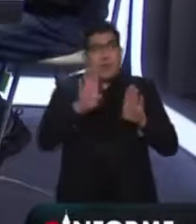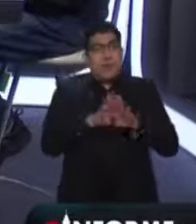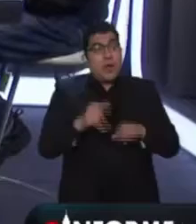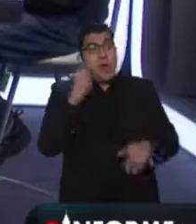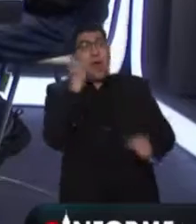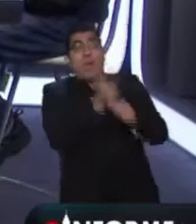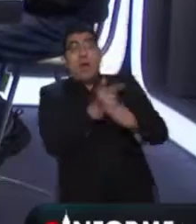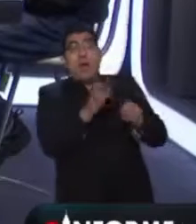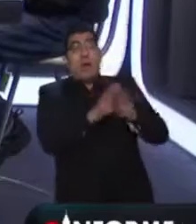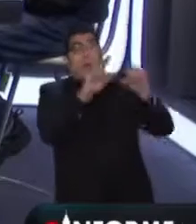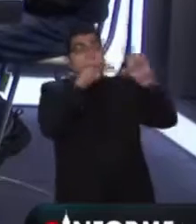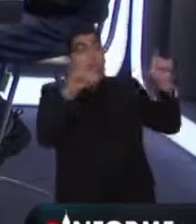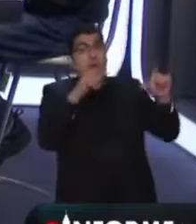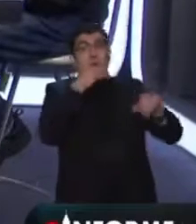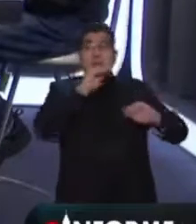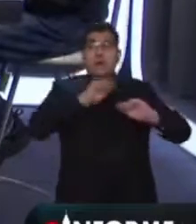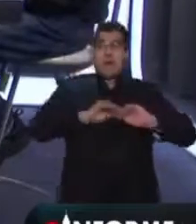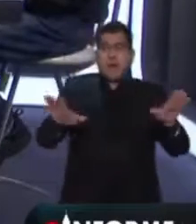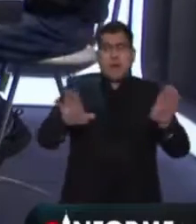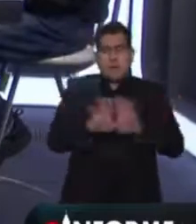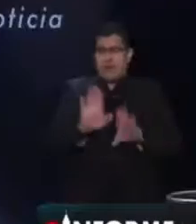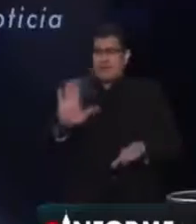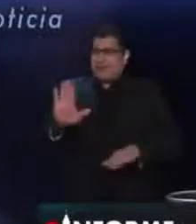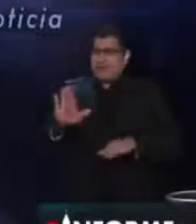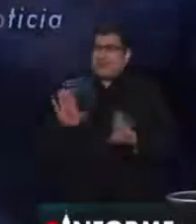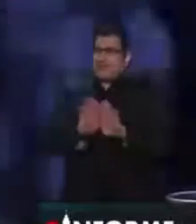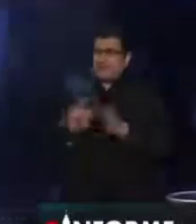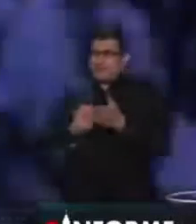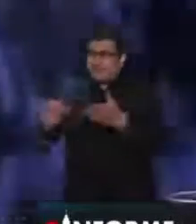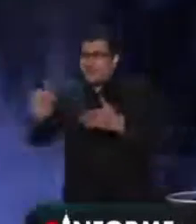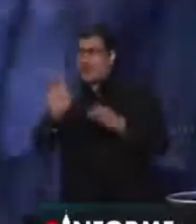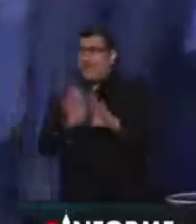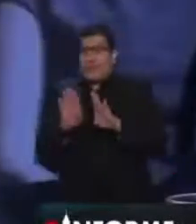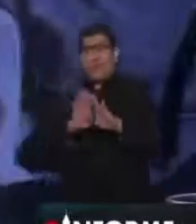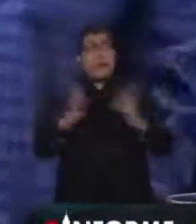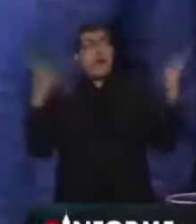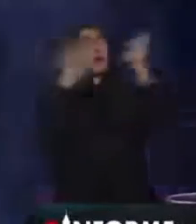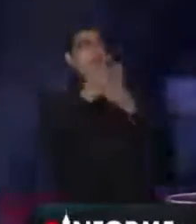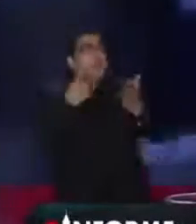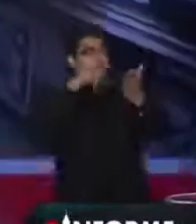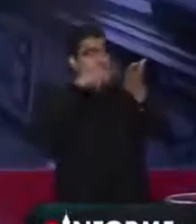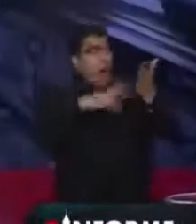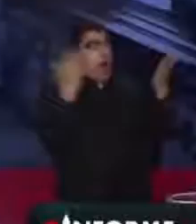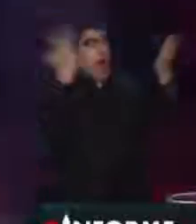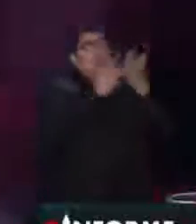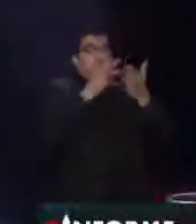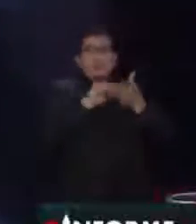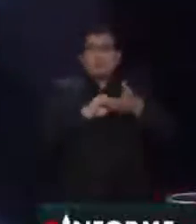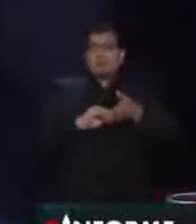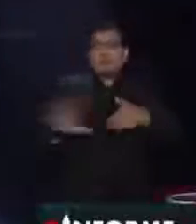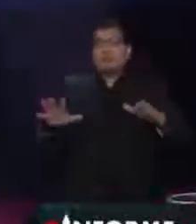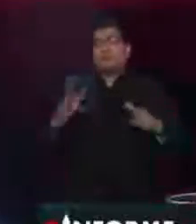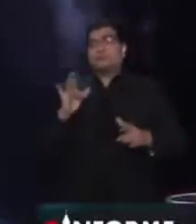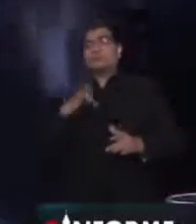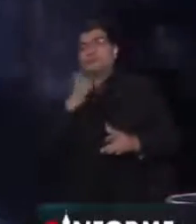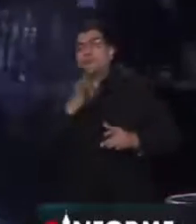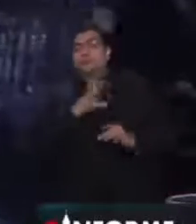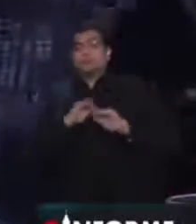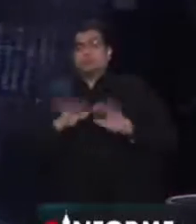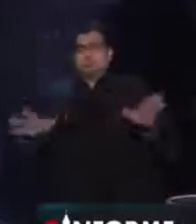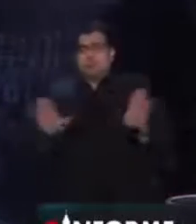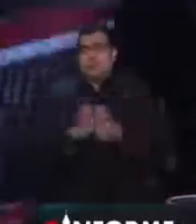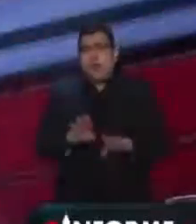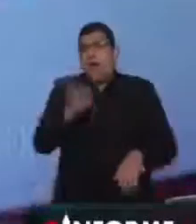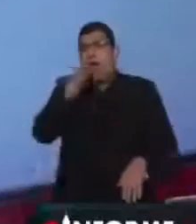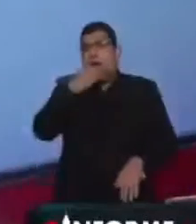activó como este candado antes de retuitear. Pero la mayoría de la gente no la lee y en ese sentido lo que hace es... Que no es candado, es una recomendación.